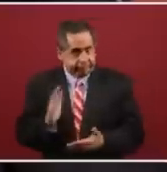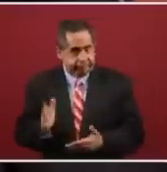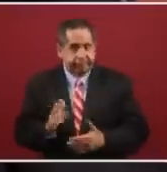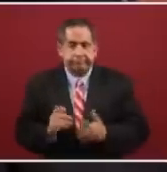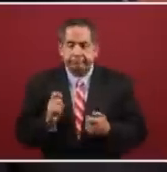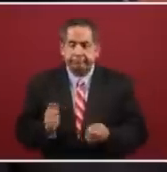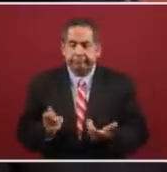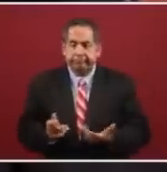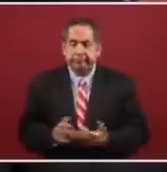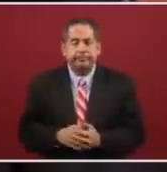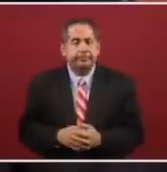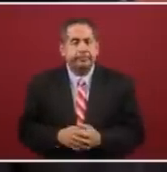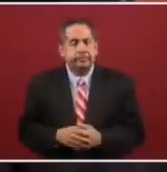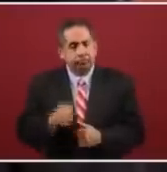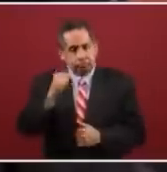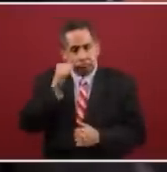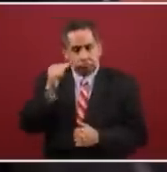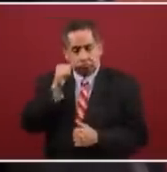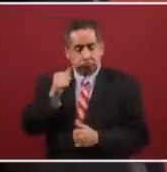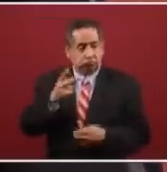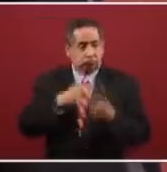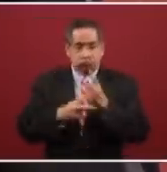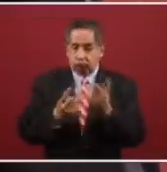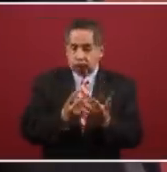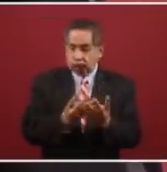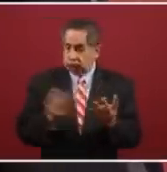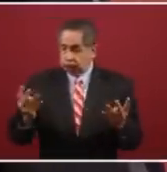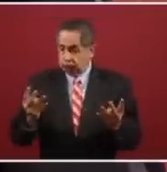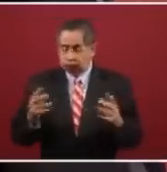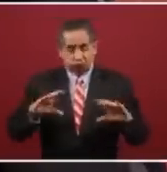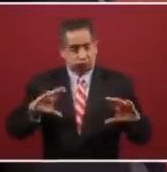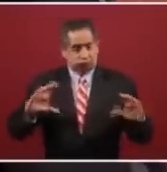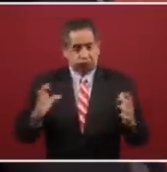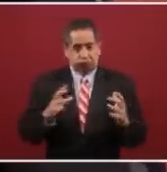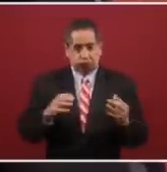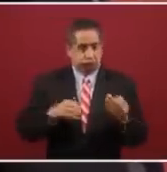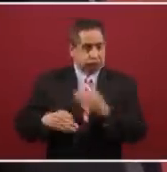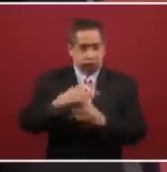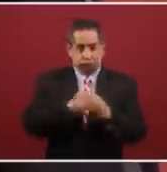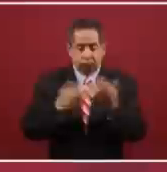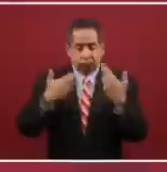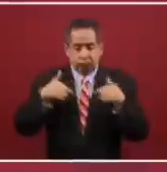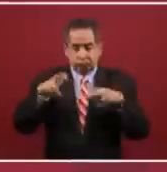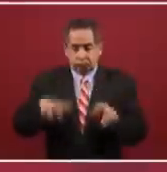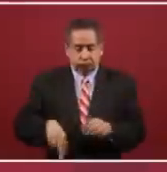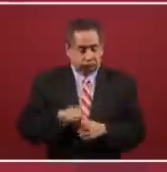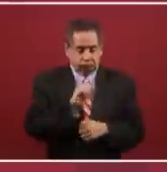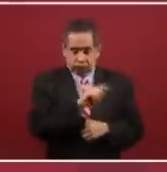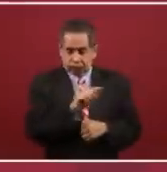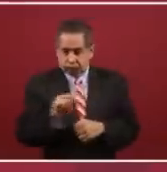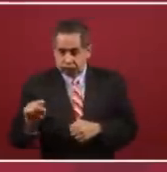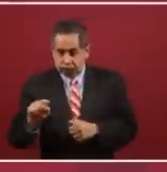Entonces, ayer vinieron todos los representantes